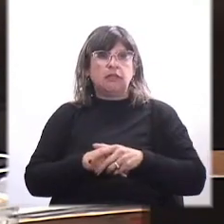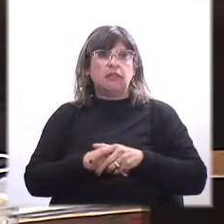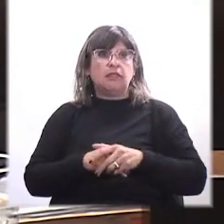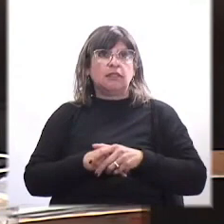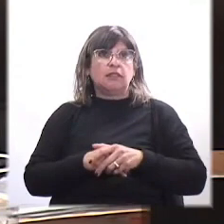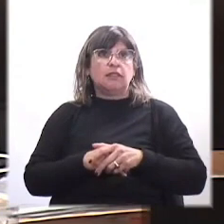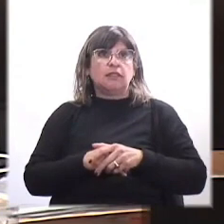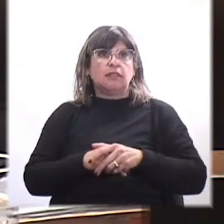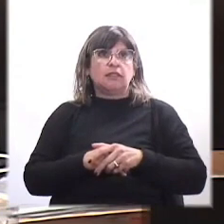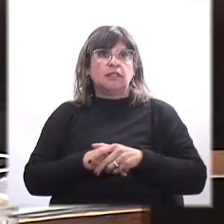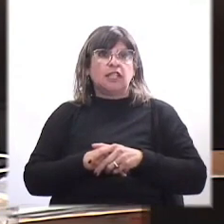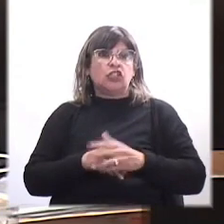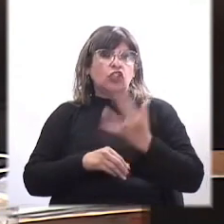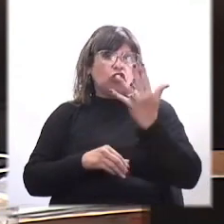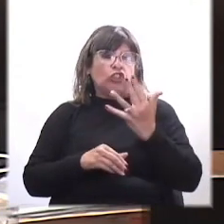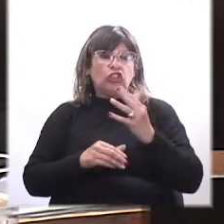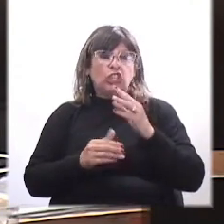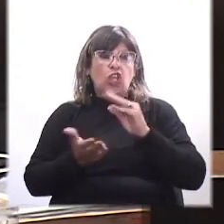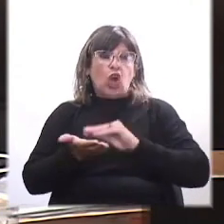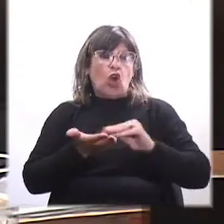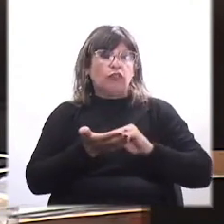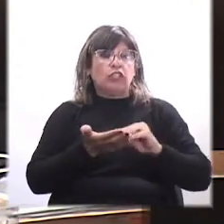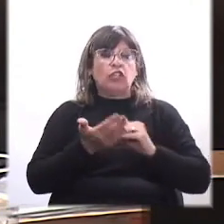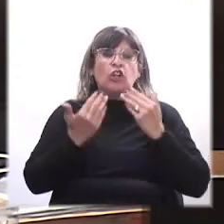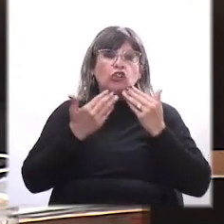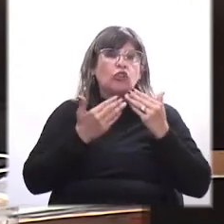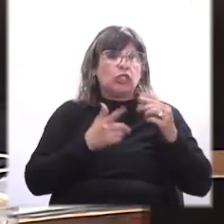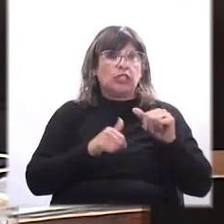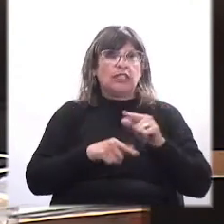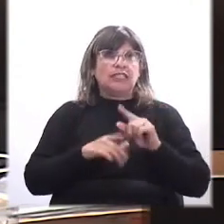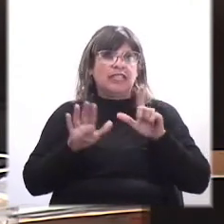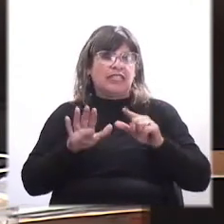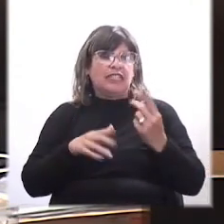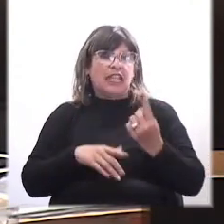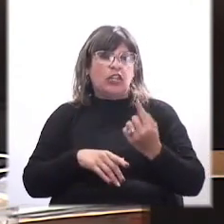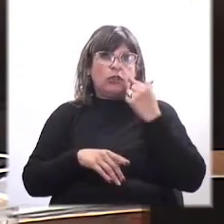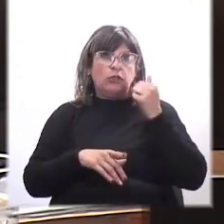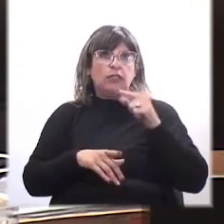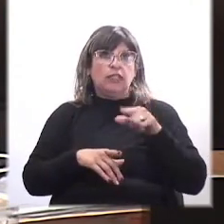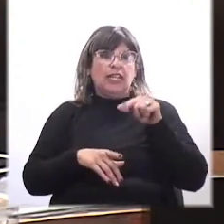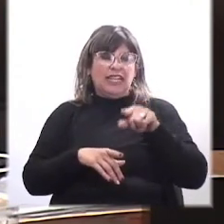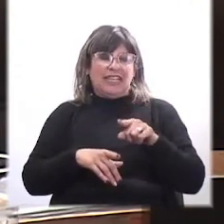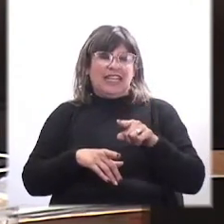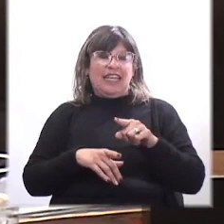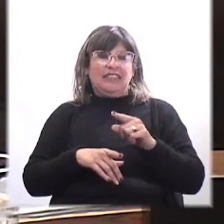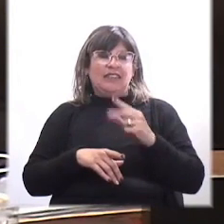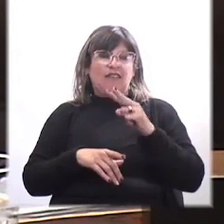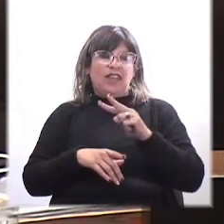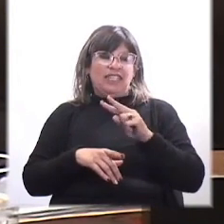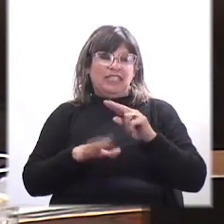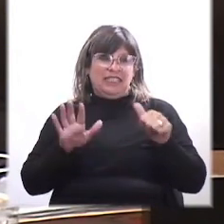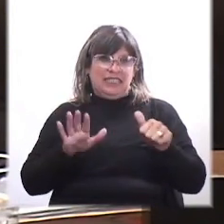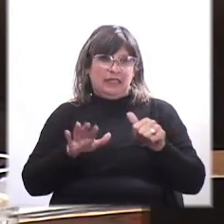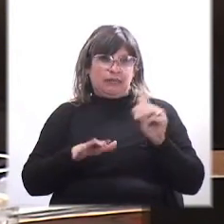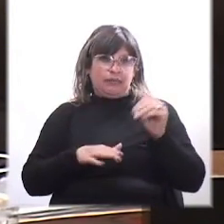que son 5 consultorías y los 71 pilotes, que valen 26 millones de dólares.